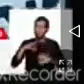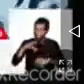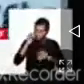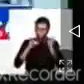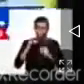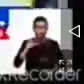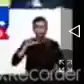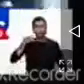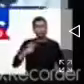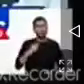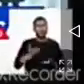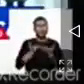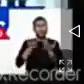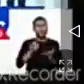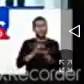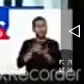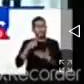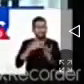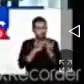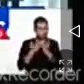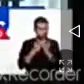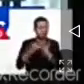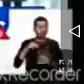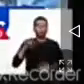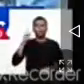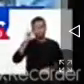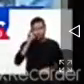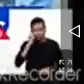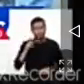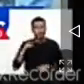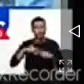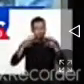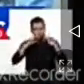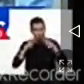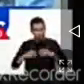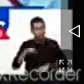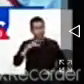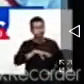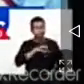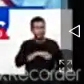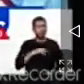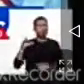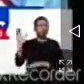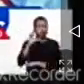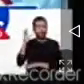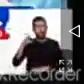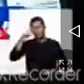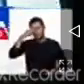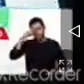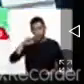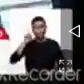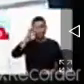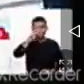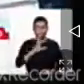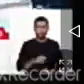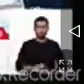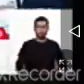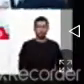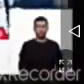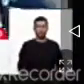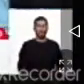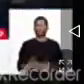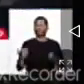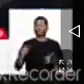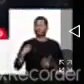más de 3.000 becas otorgadas a estudiantes, docentes e investigadores chilenos, colombianos, mexicanos y peruanos.